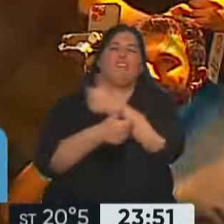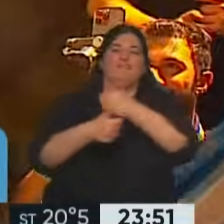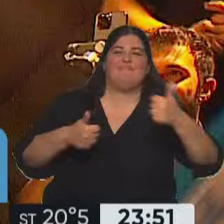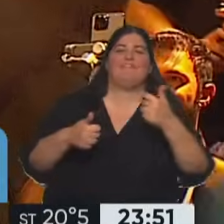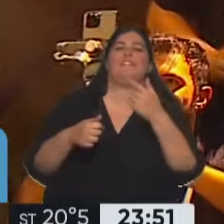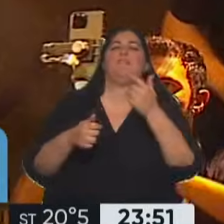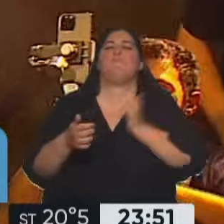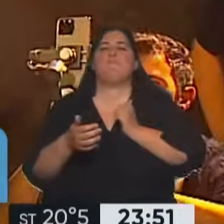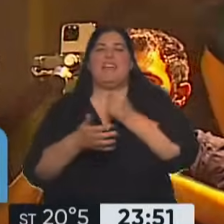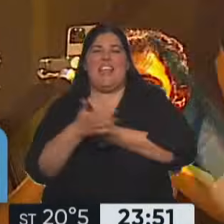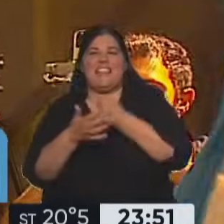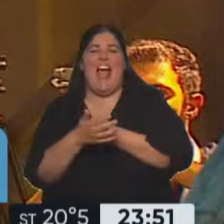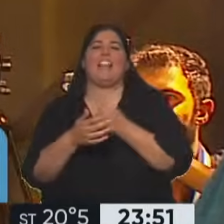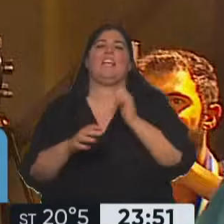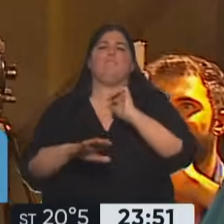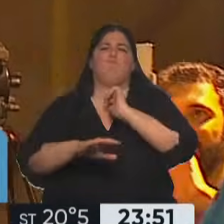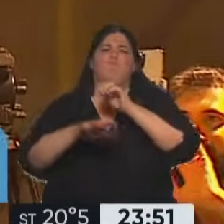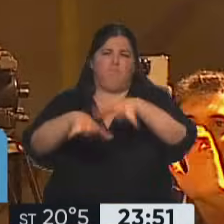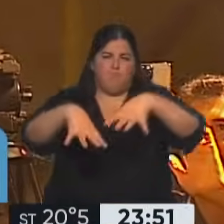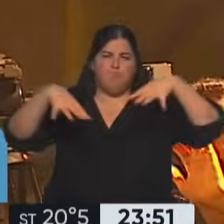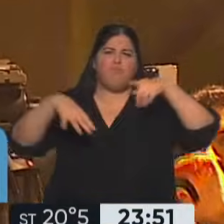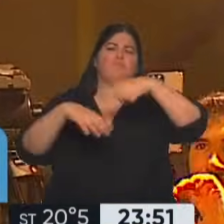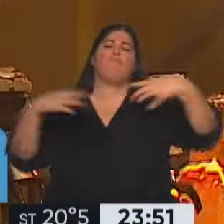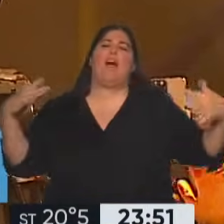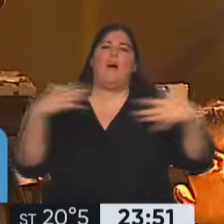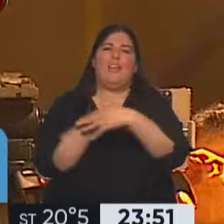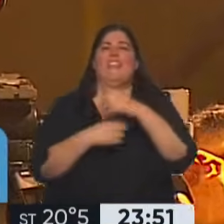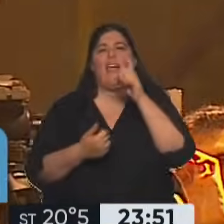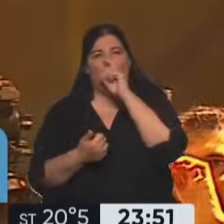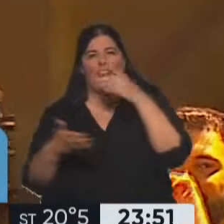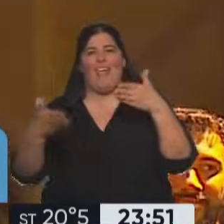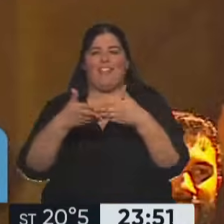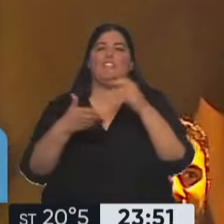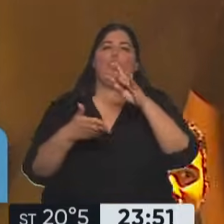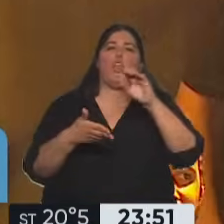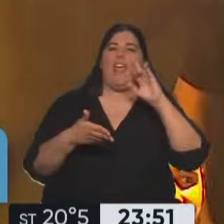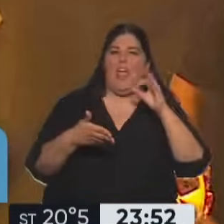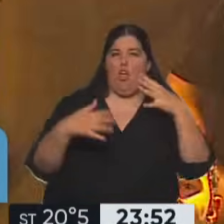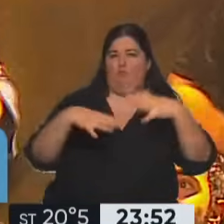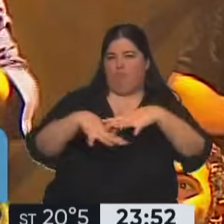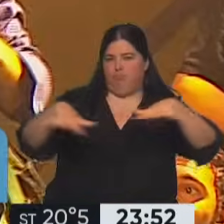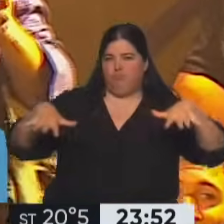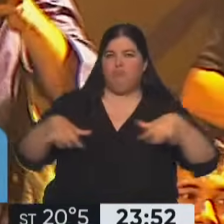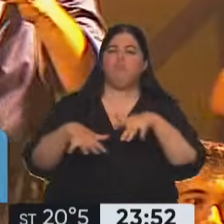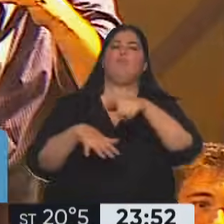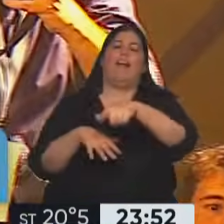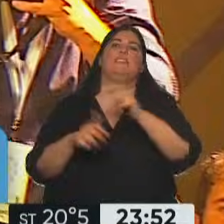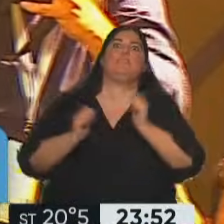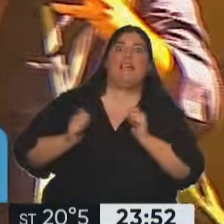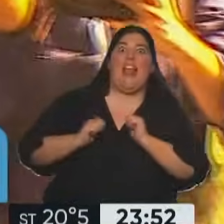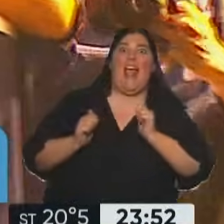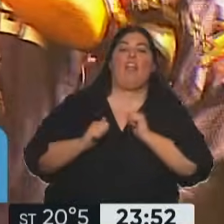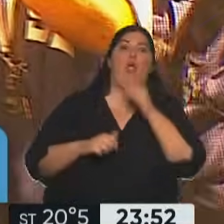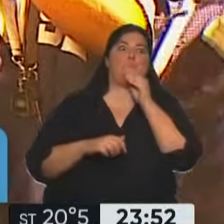y los militantes están sobre la avenida Dorrego y también la avenida Corrientes, esperando el momento en que Sergio Massa